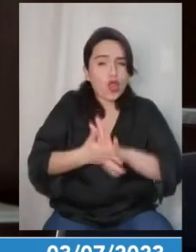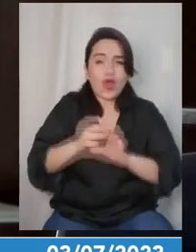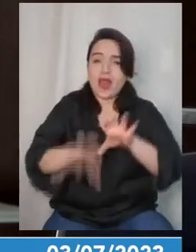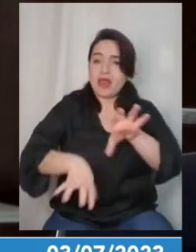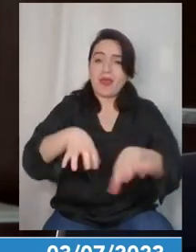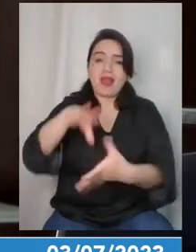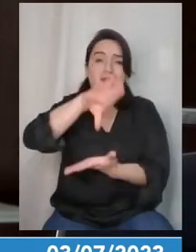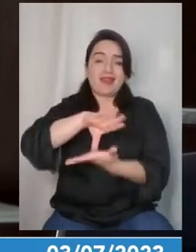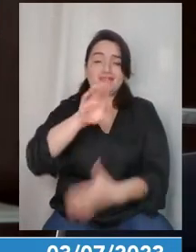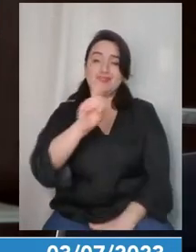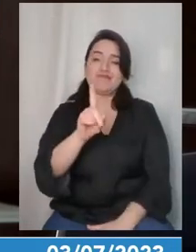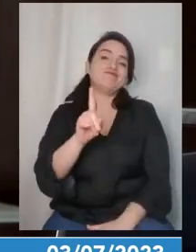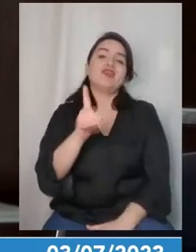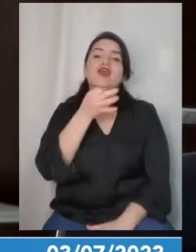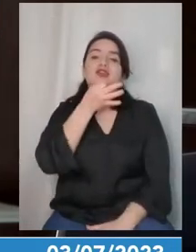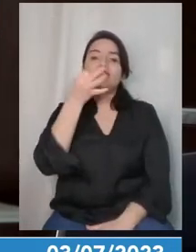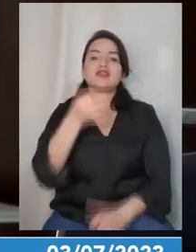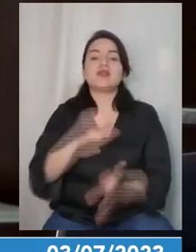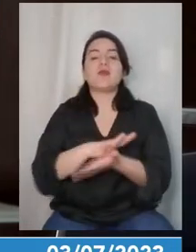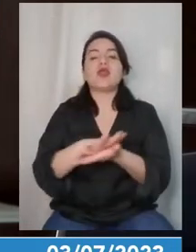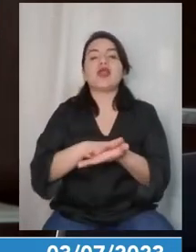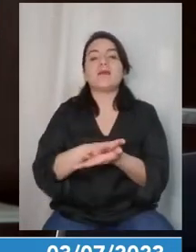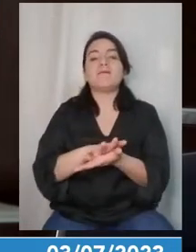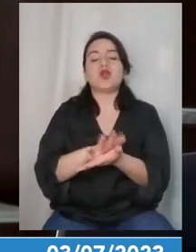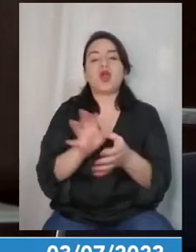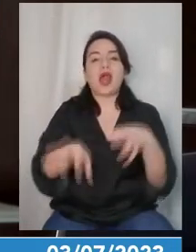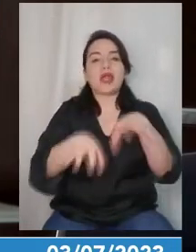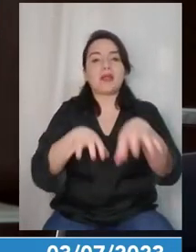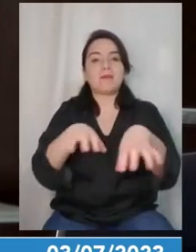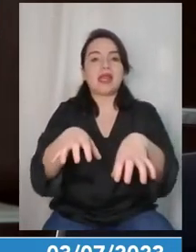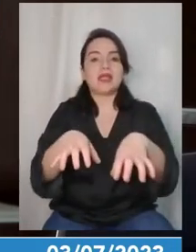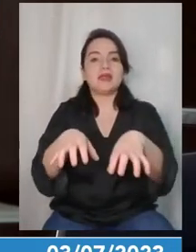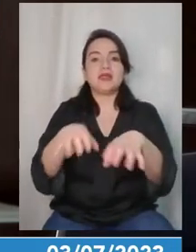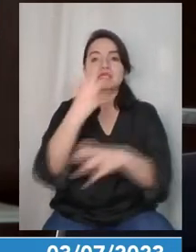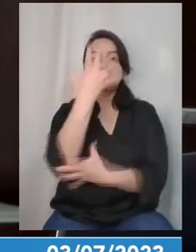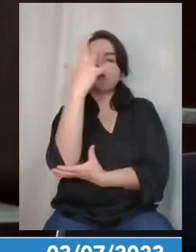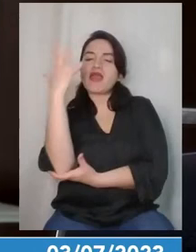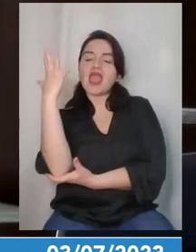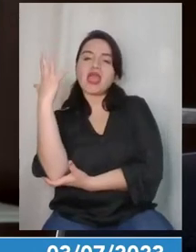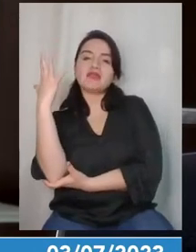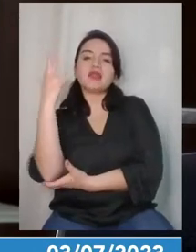por ejemplo, la fauna silvestre, no se hace cargo tampoco de los animales de nuestras granjas.